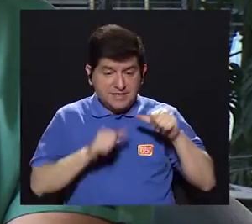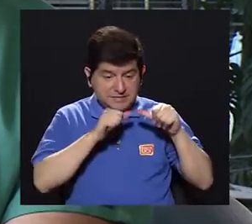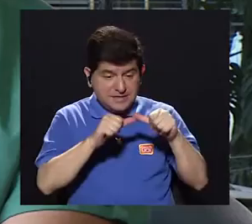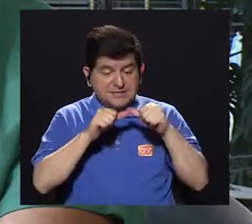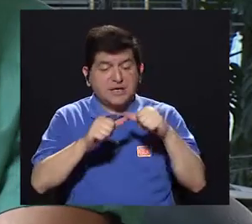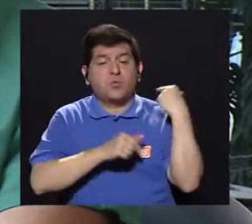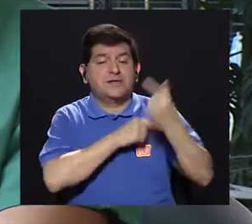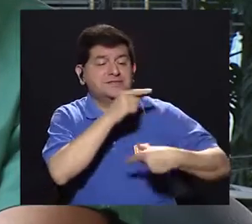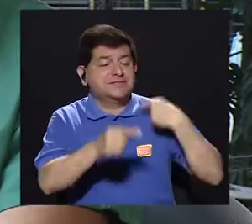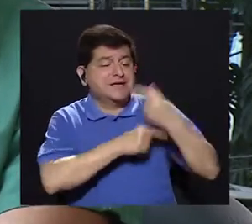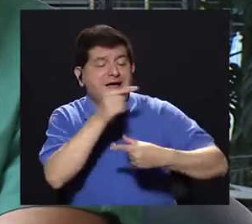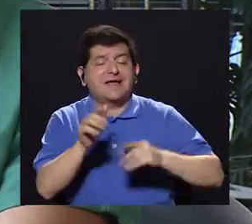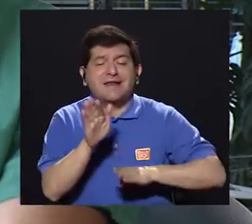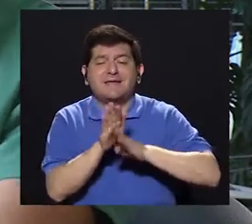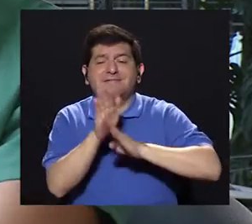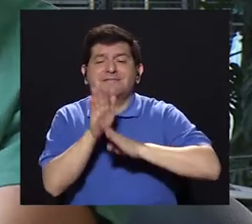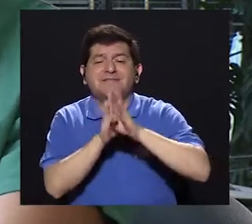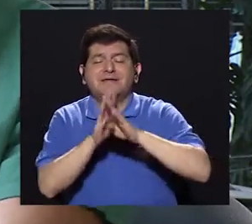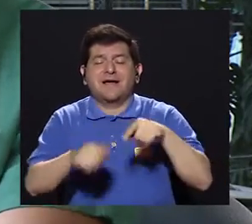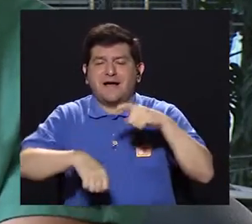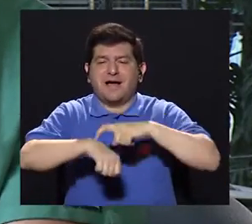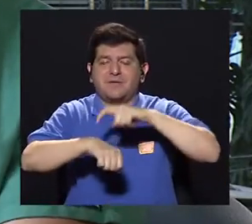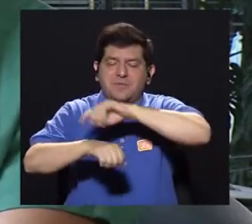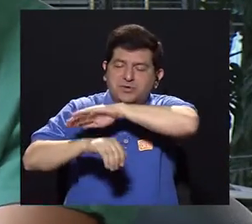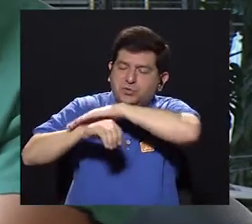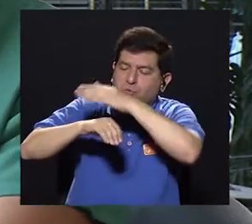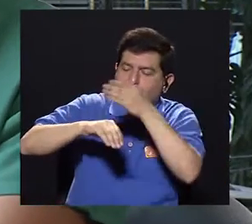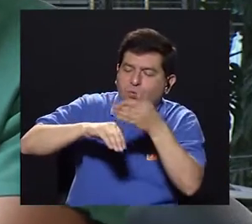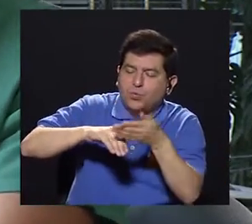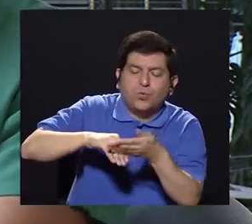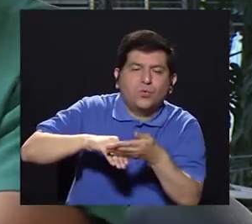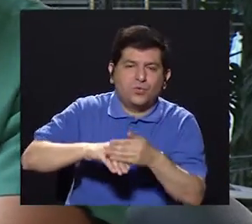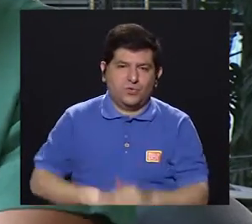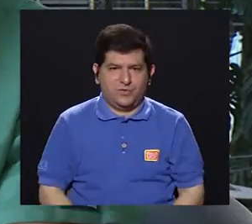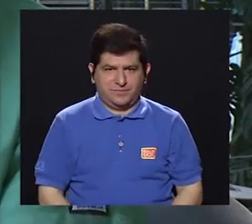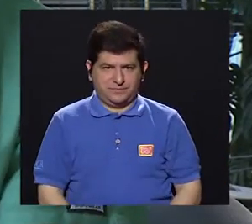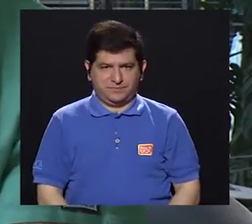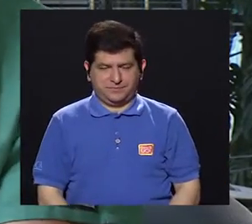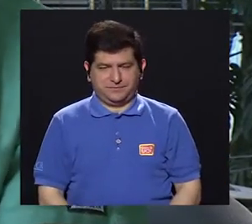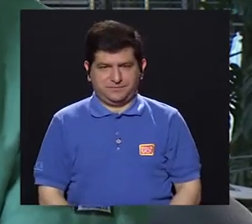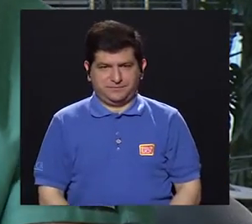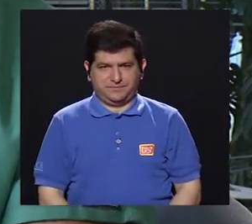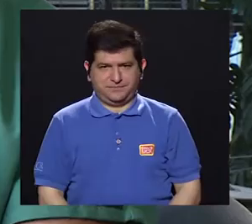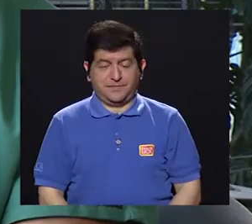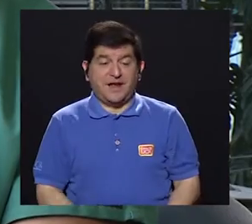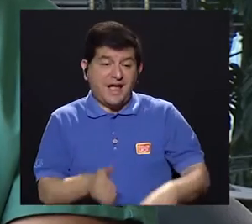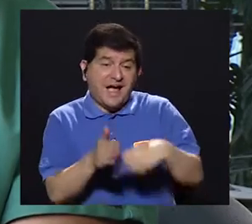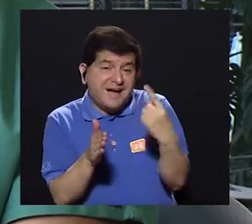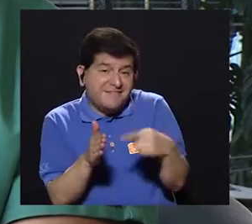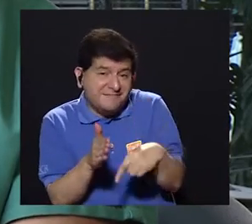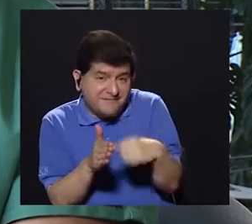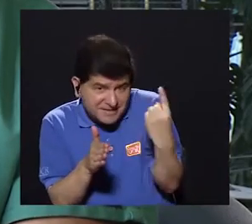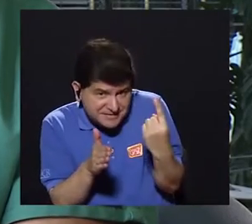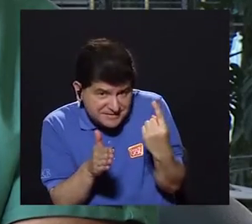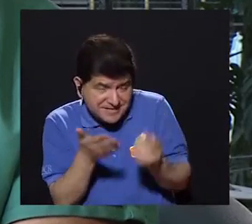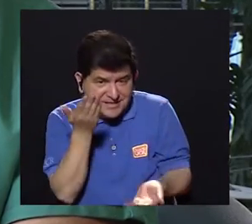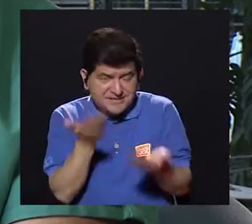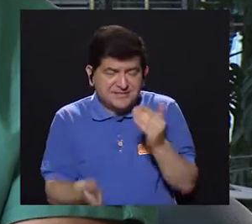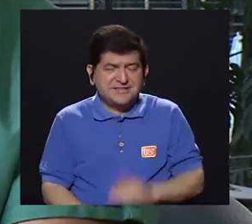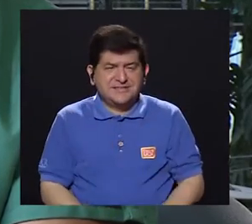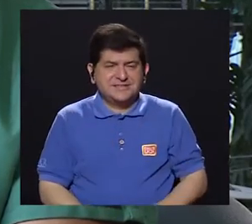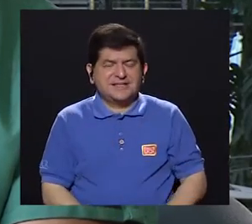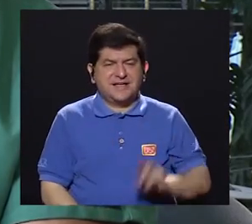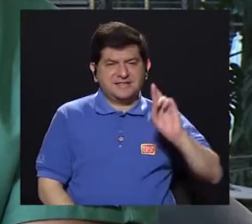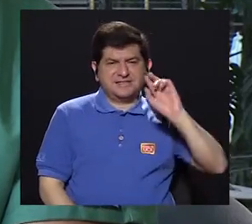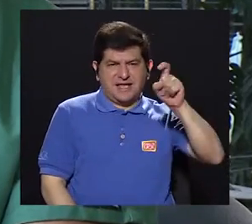Esa es como la secuencia genética que todos vamos desarrollando cuando estamos en esa parte embrionaria. A veces, un poquito